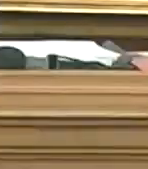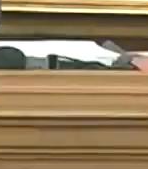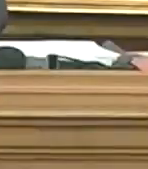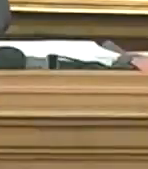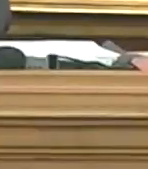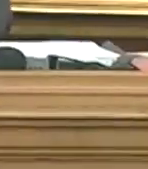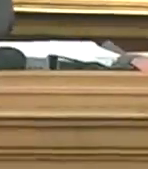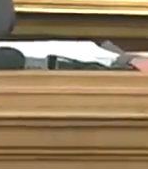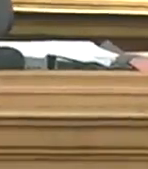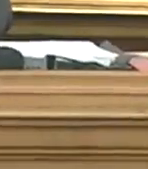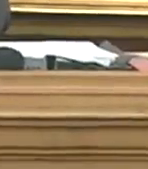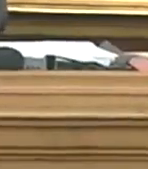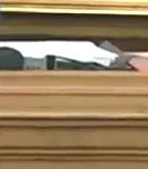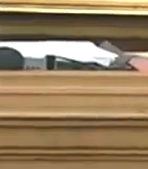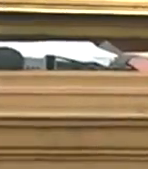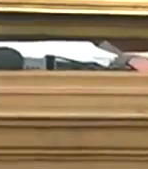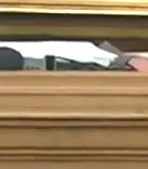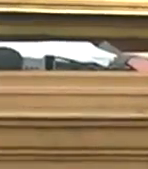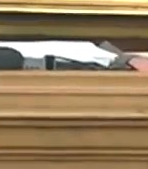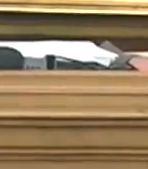presidente.